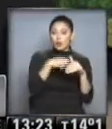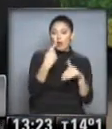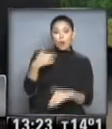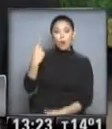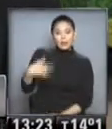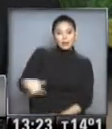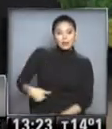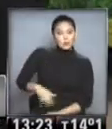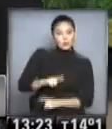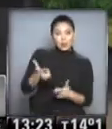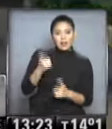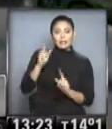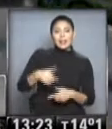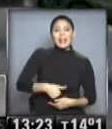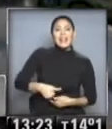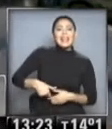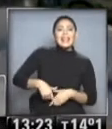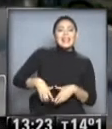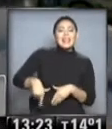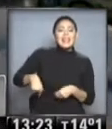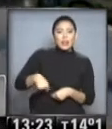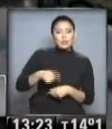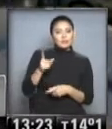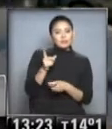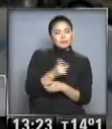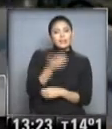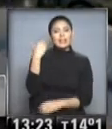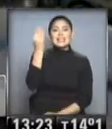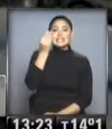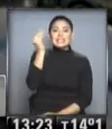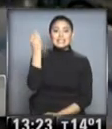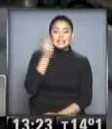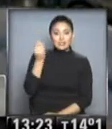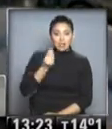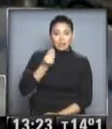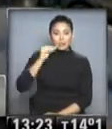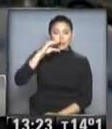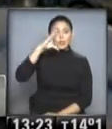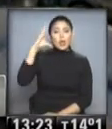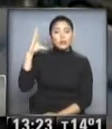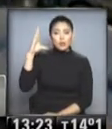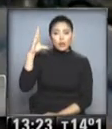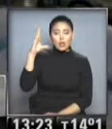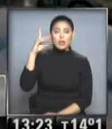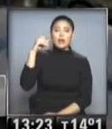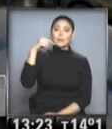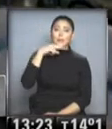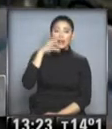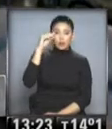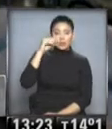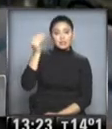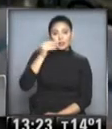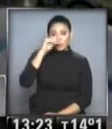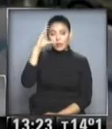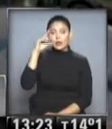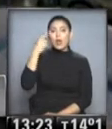y tiene el hígado bastante dañado bueno esto pasó el sábado de madrugada viernes a la noche para sábado de madrugada pasan